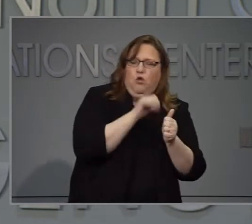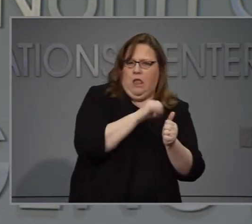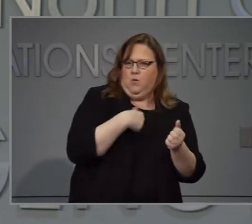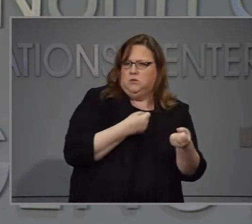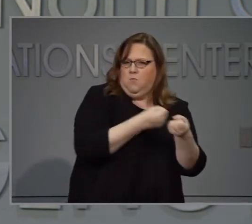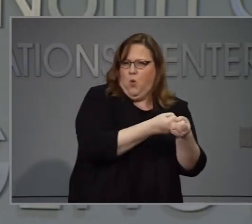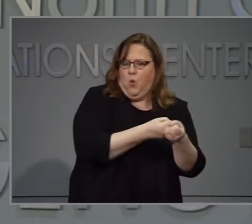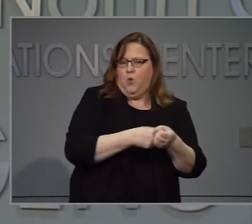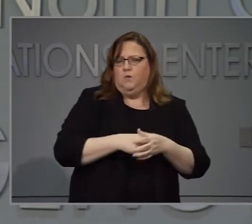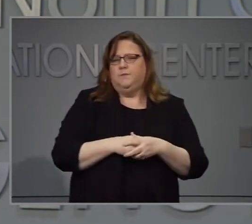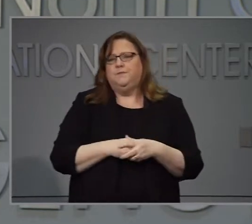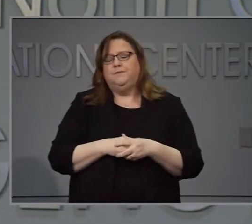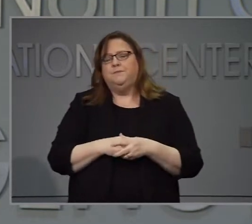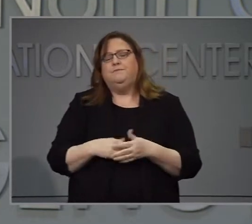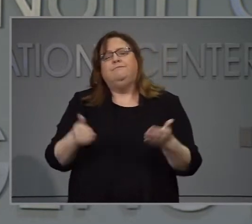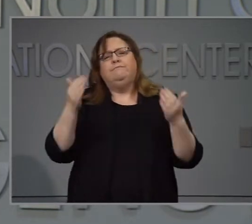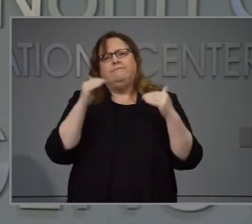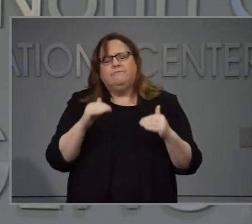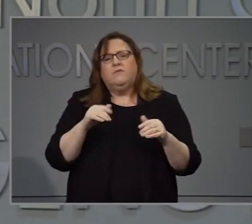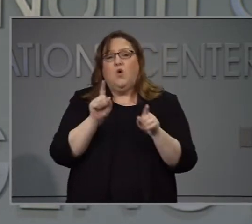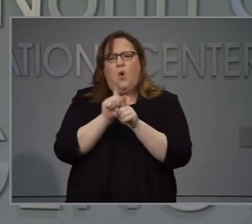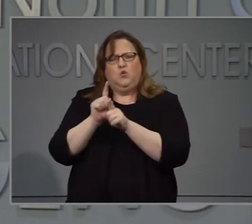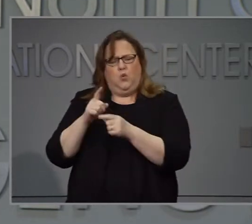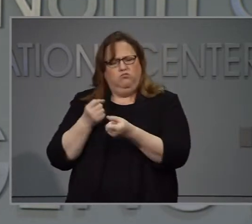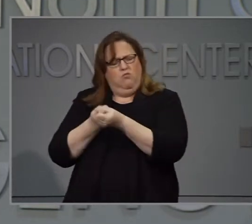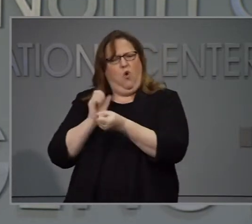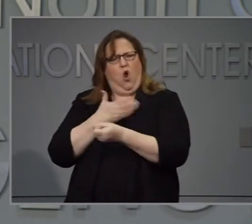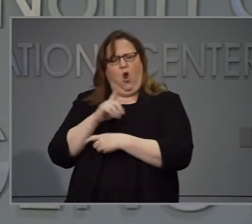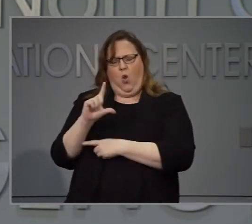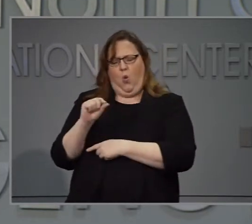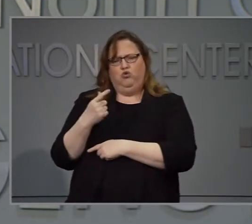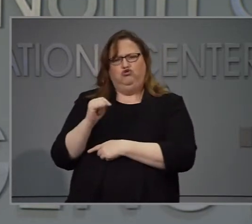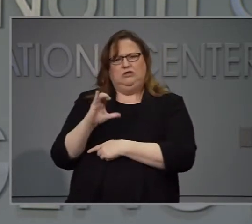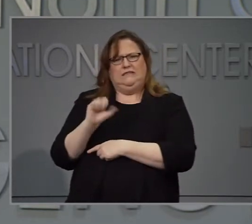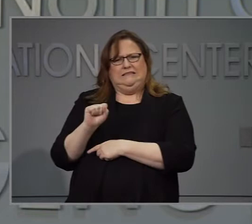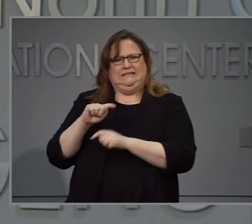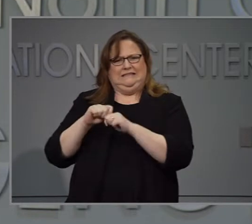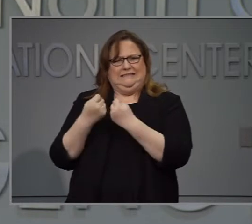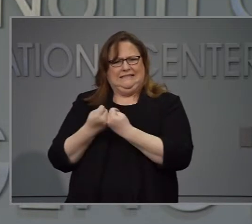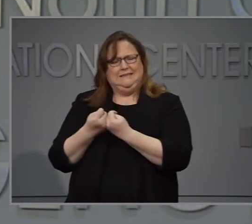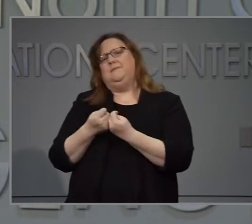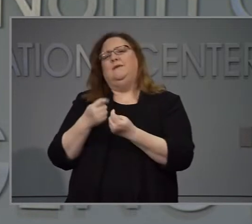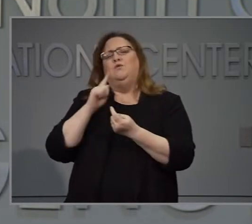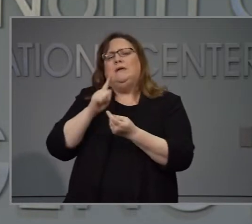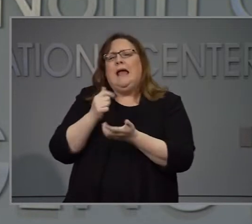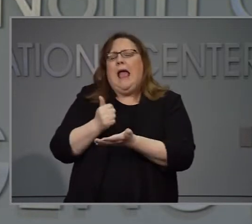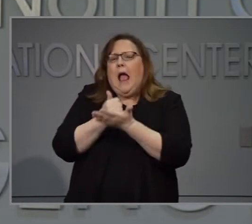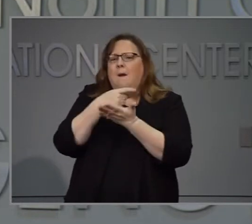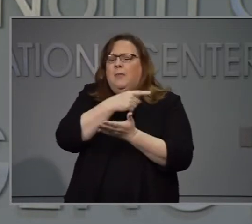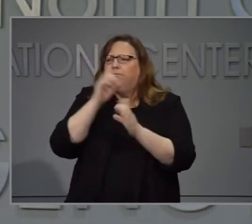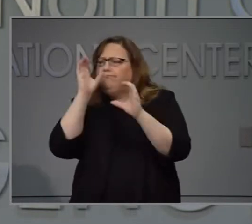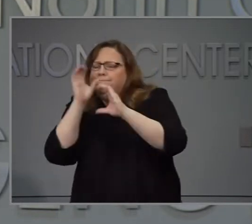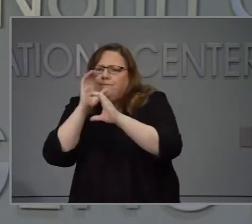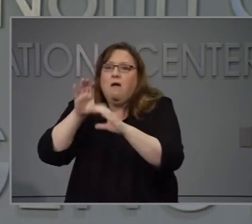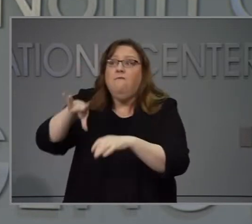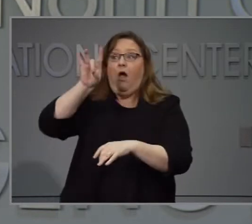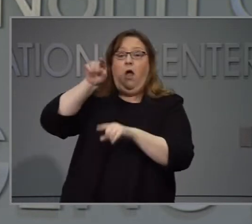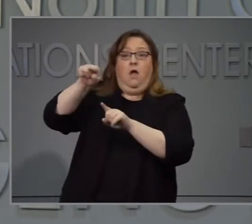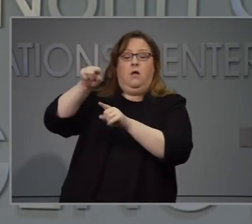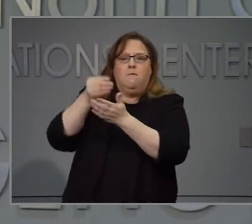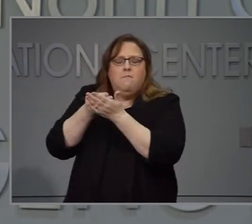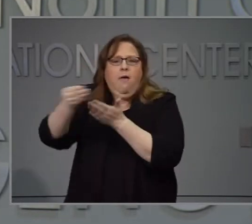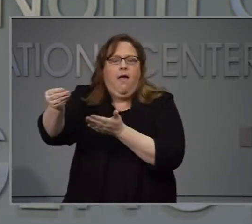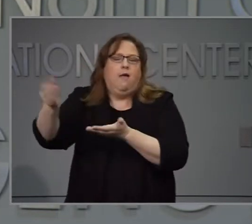atención la expansión de nuestro equipo de logística sigue trabajando arduamente en compras abastecimiento y distribución del